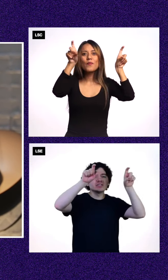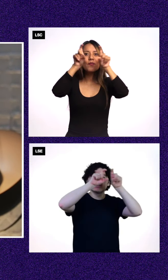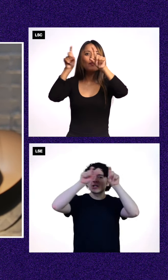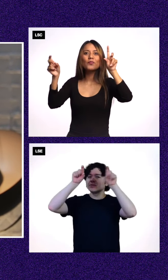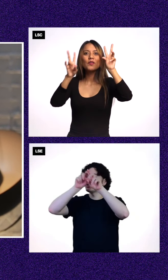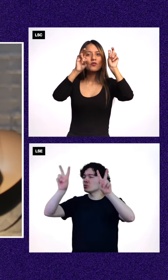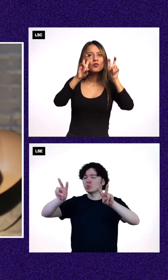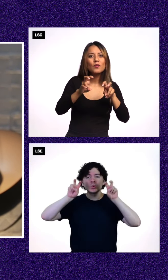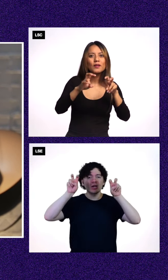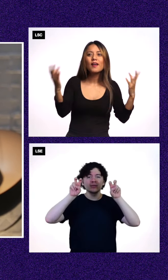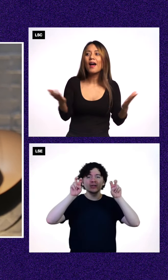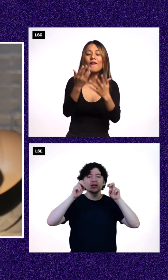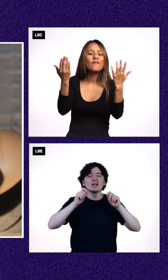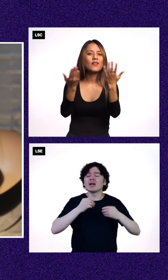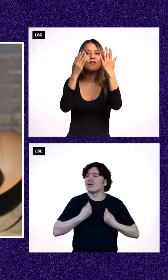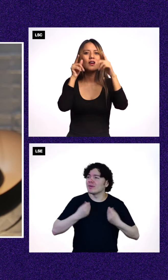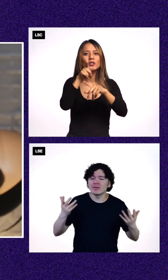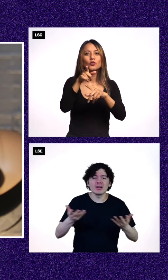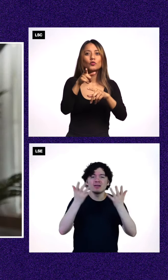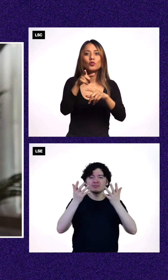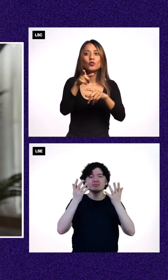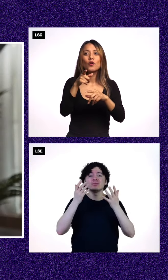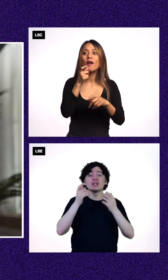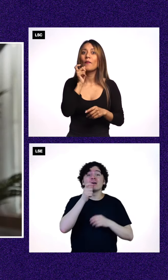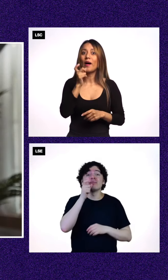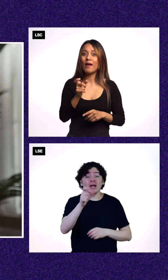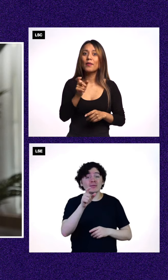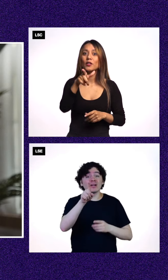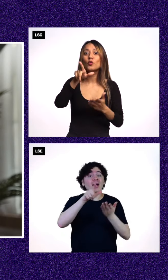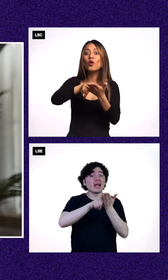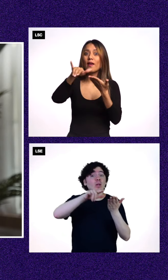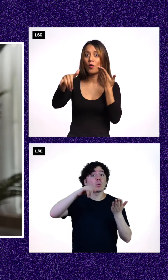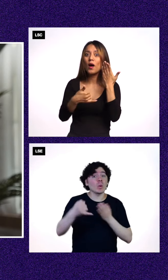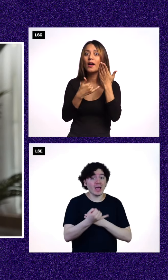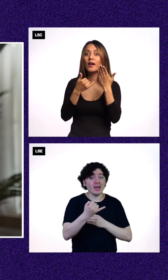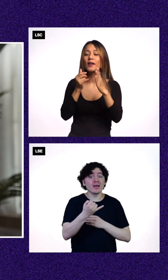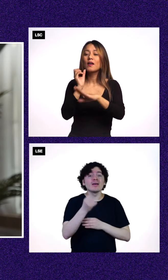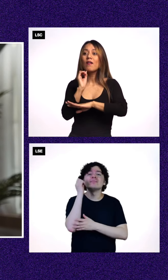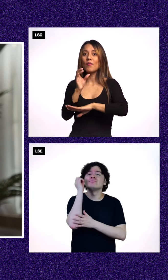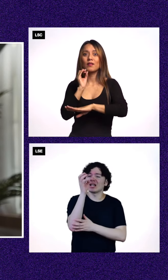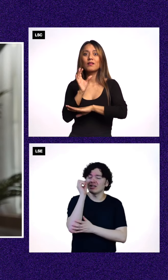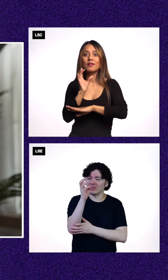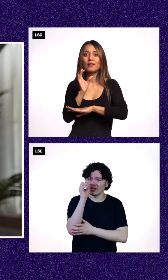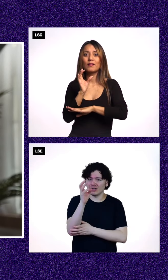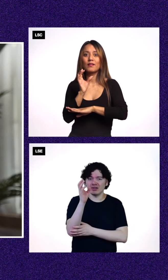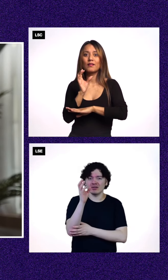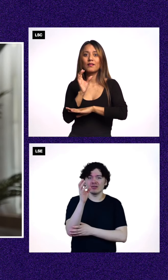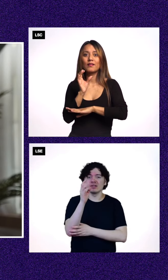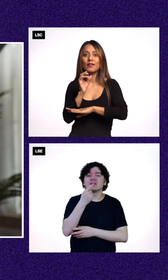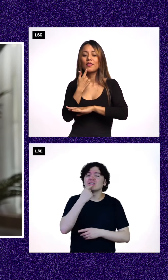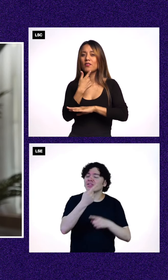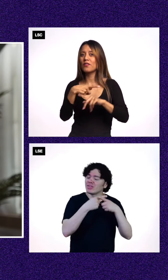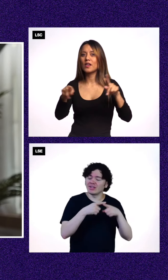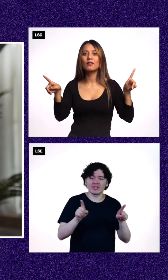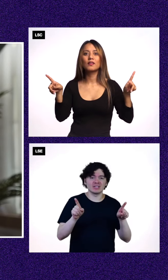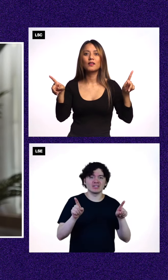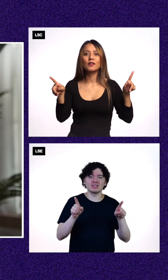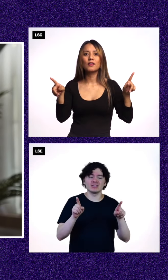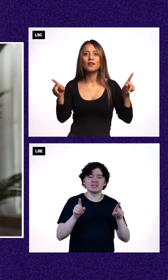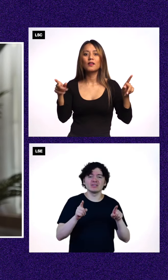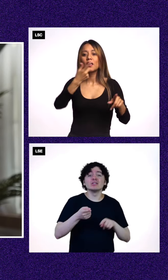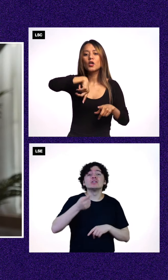además aviva vuestra forma de hablar, vuestro discurso. Tomemos la decisión de que esto es lo que vamos a hacer, que nuestras palabras sean